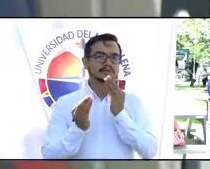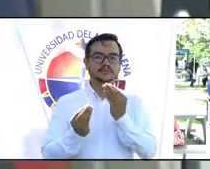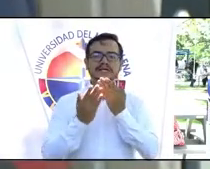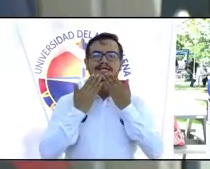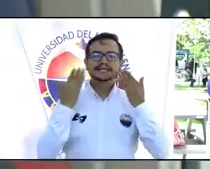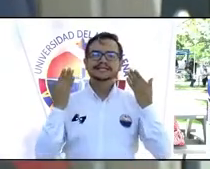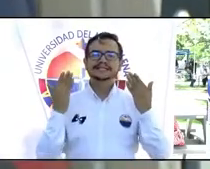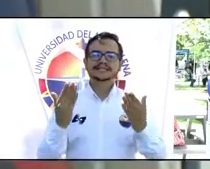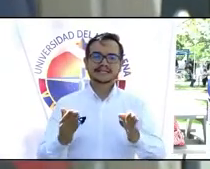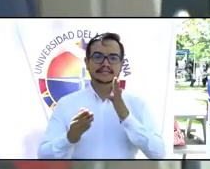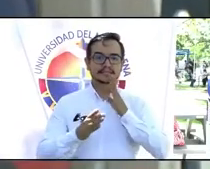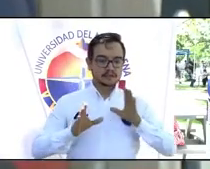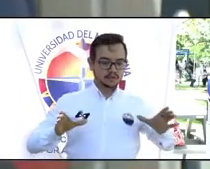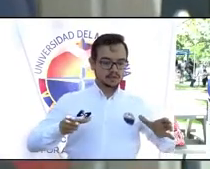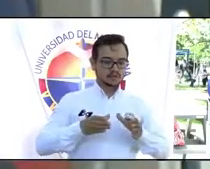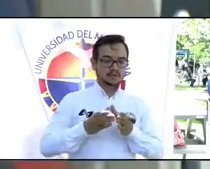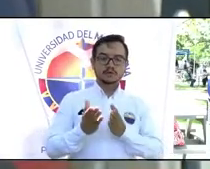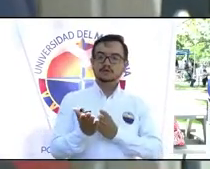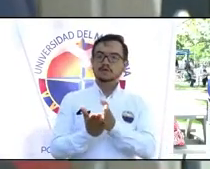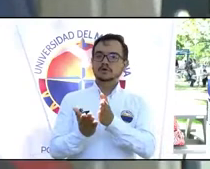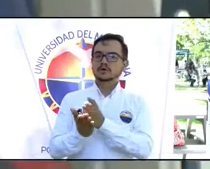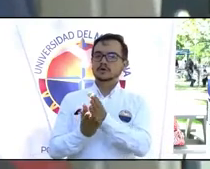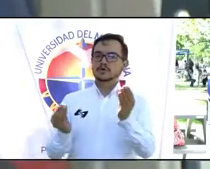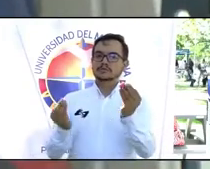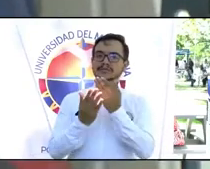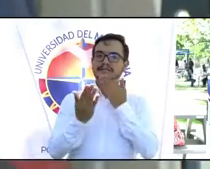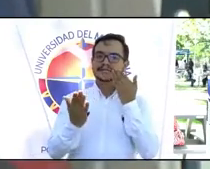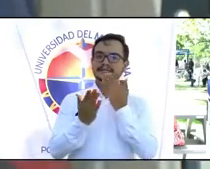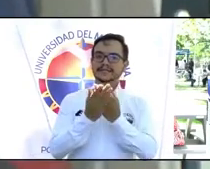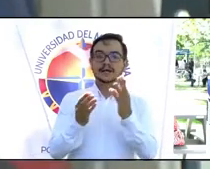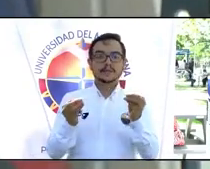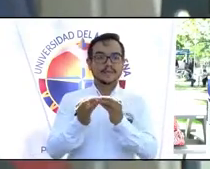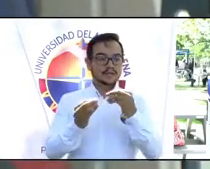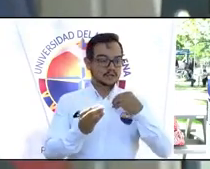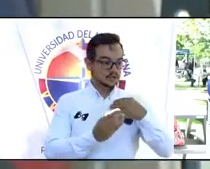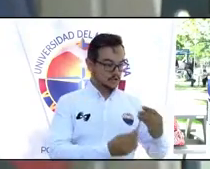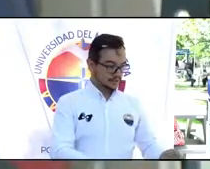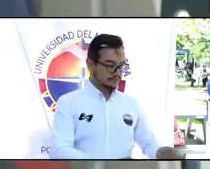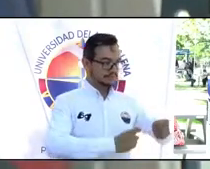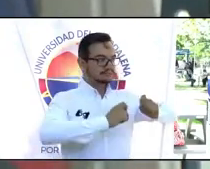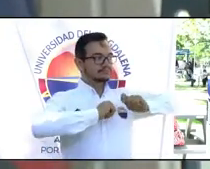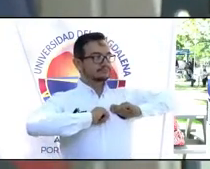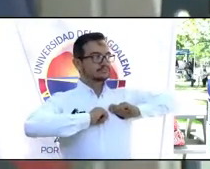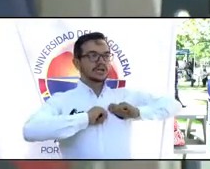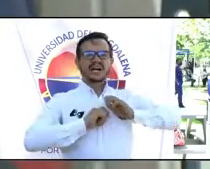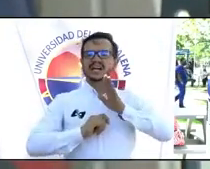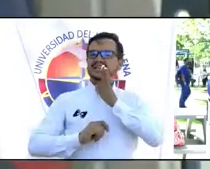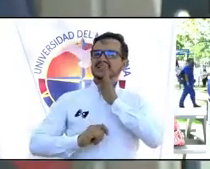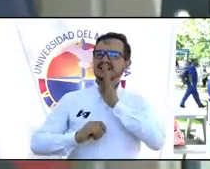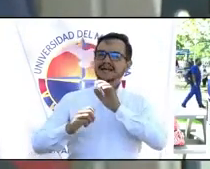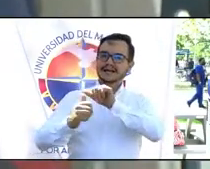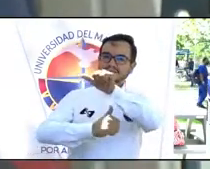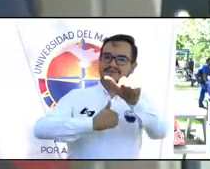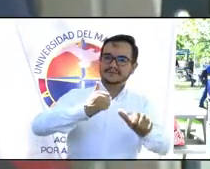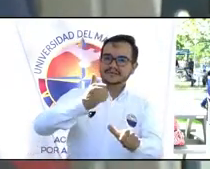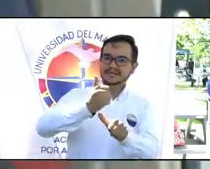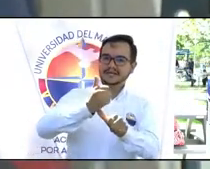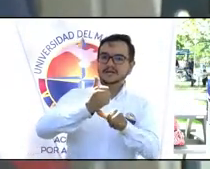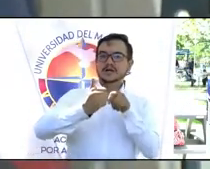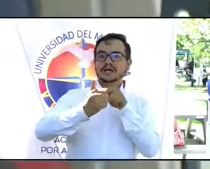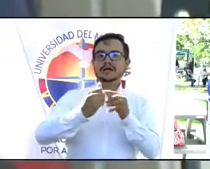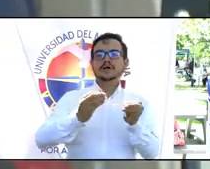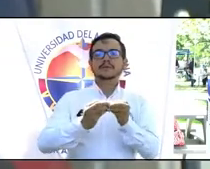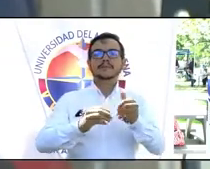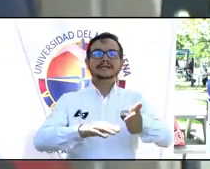nombre del programa de odontología y el estamento que yo represento a la Vicerrectoría y Dirección